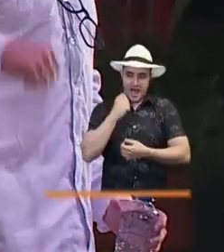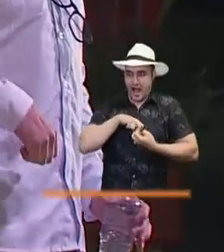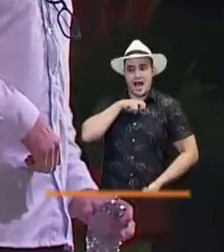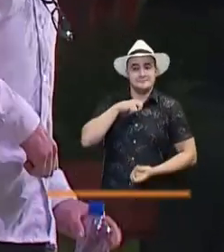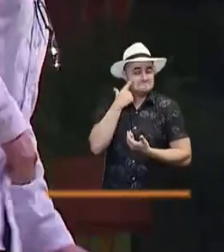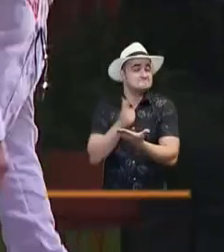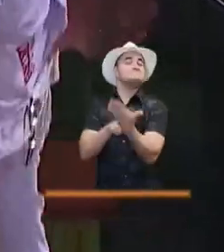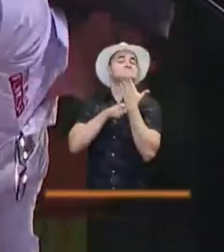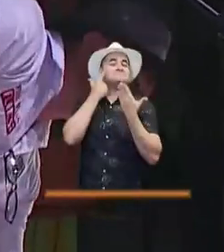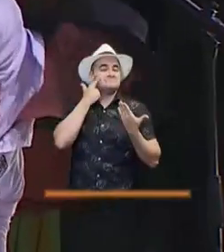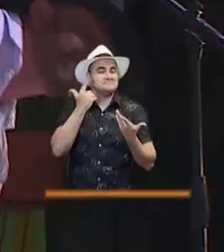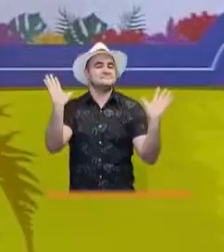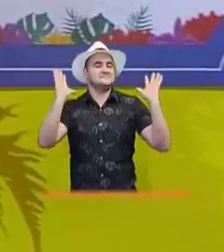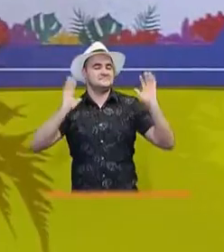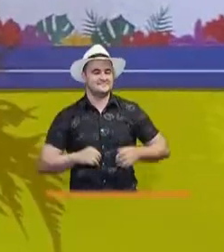presión.